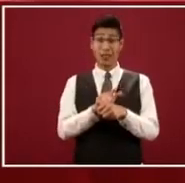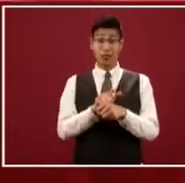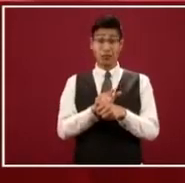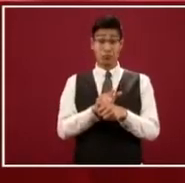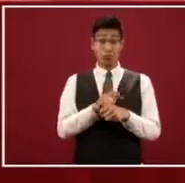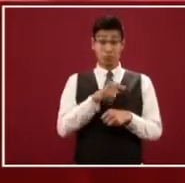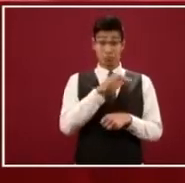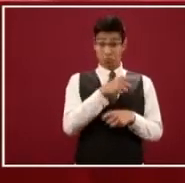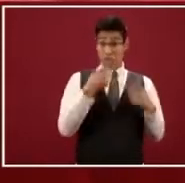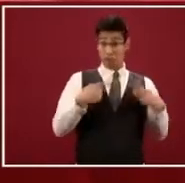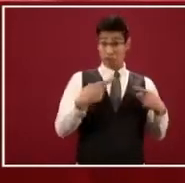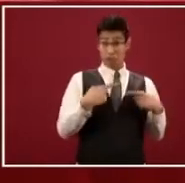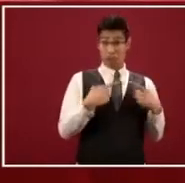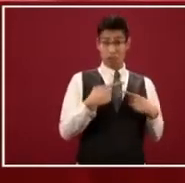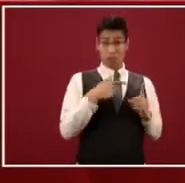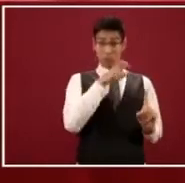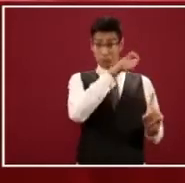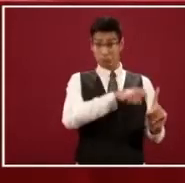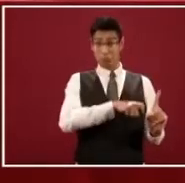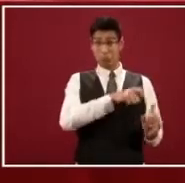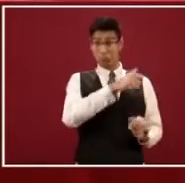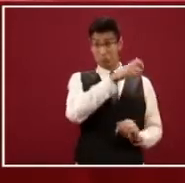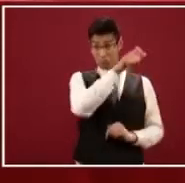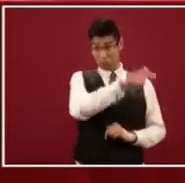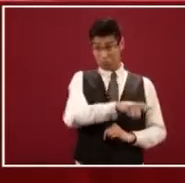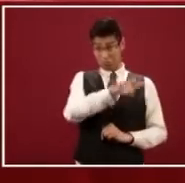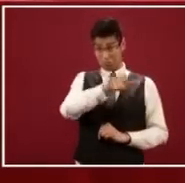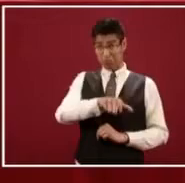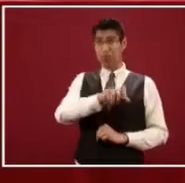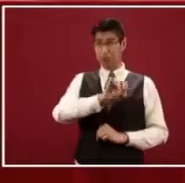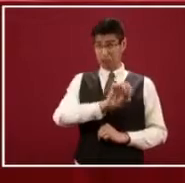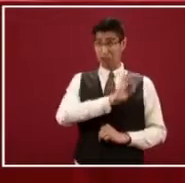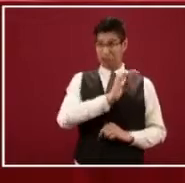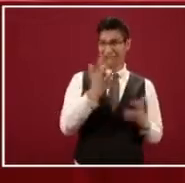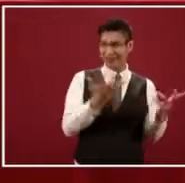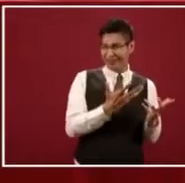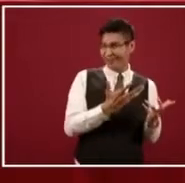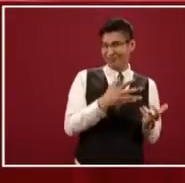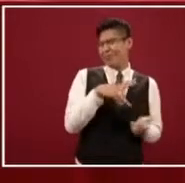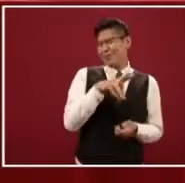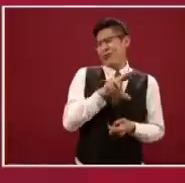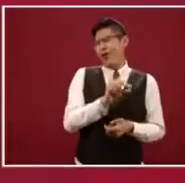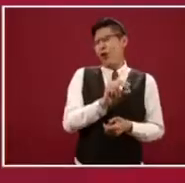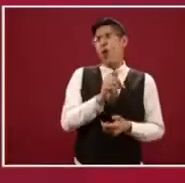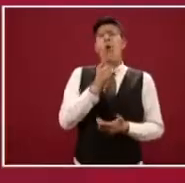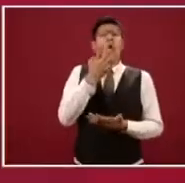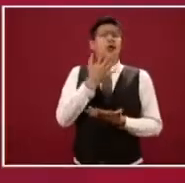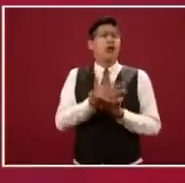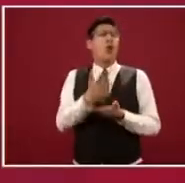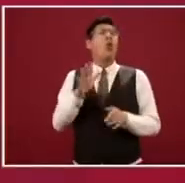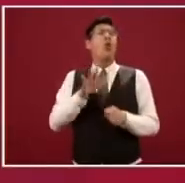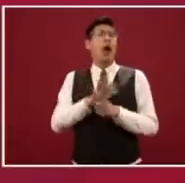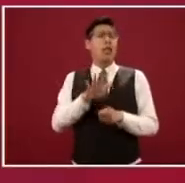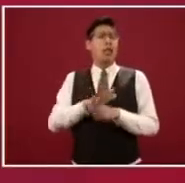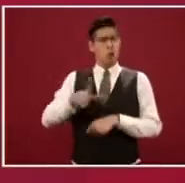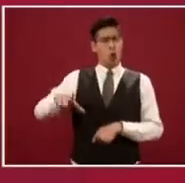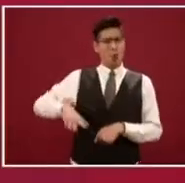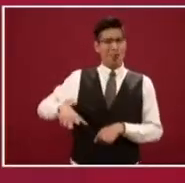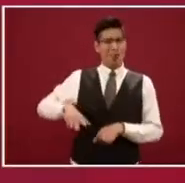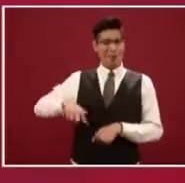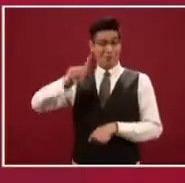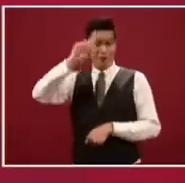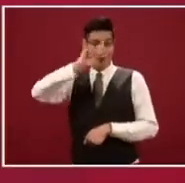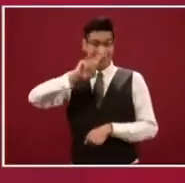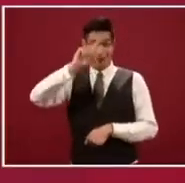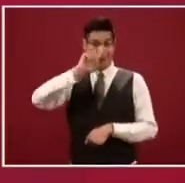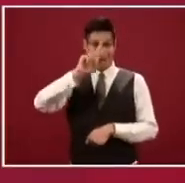directo de cada persona, de cada individuo, sino que dependen de las recomendaciones gubernamentales. Y son precisamente